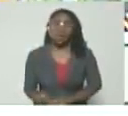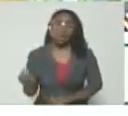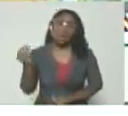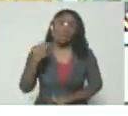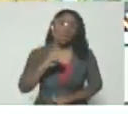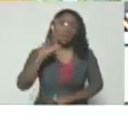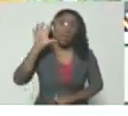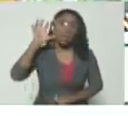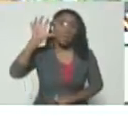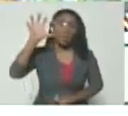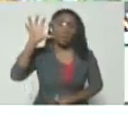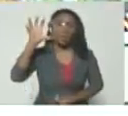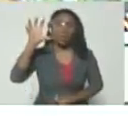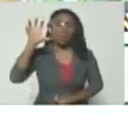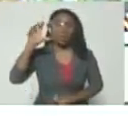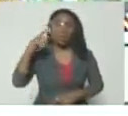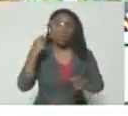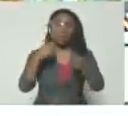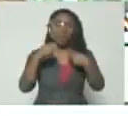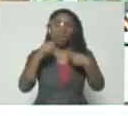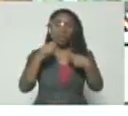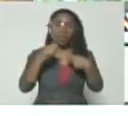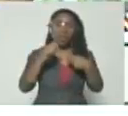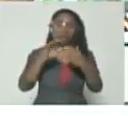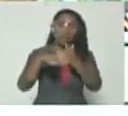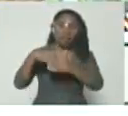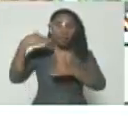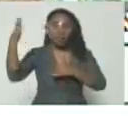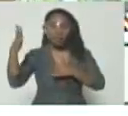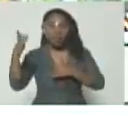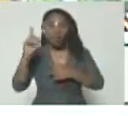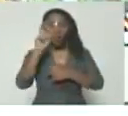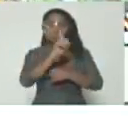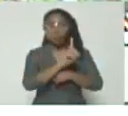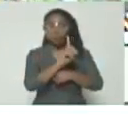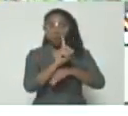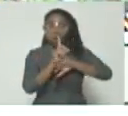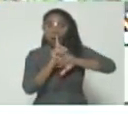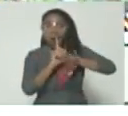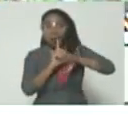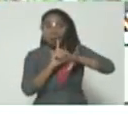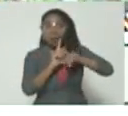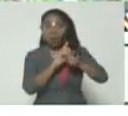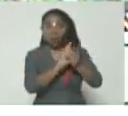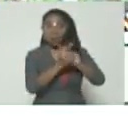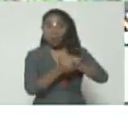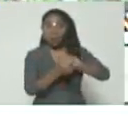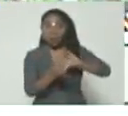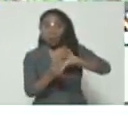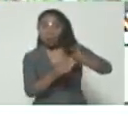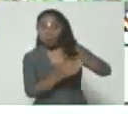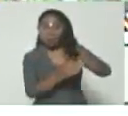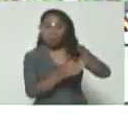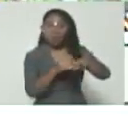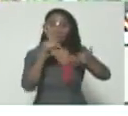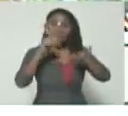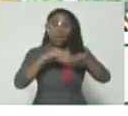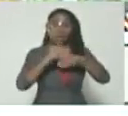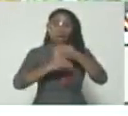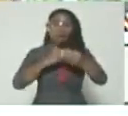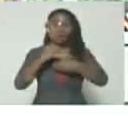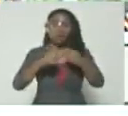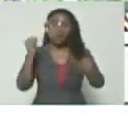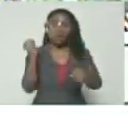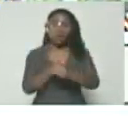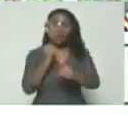mapa exportador. Por un lado sustituimos, satisfacemos necesidades, seguimos creando empleo,